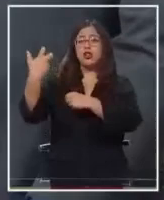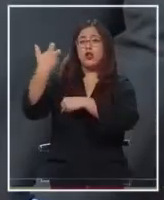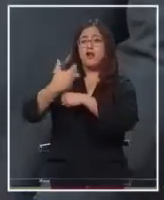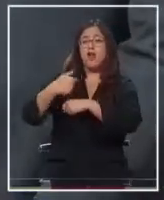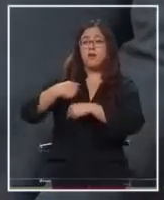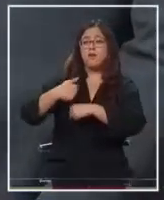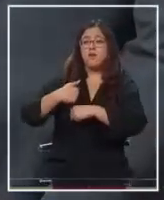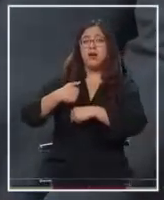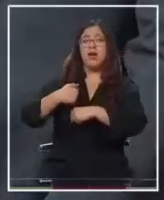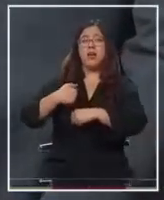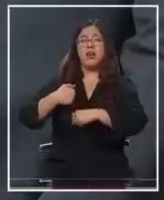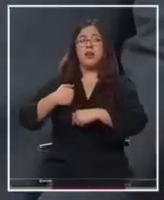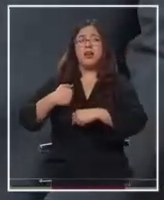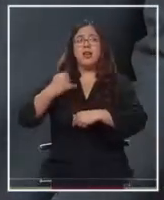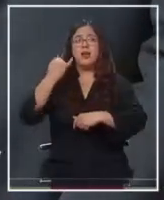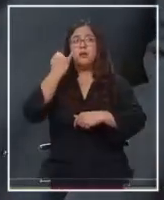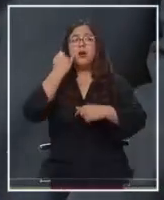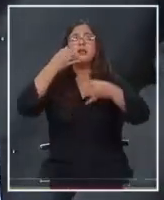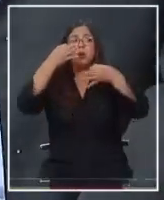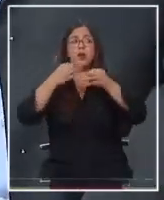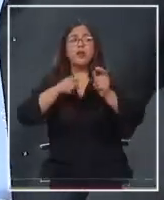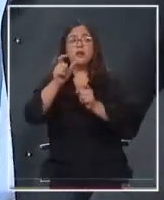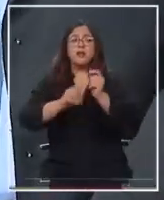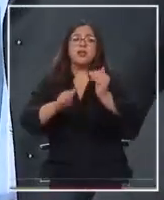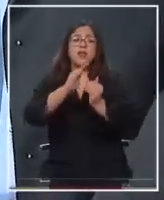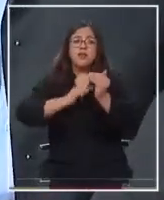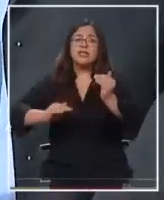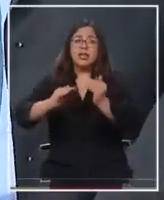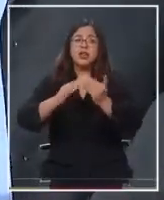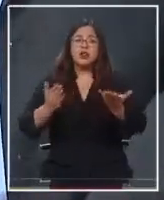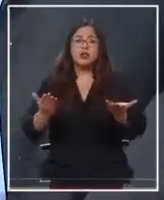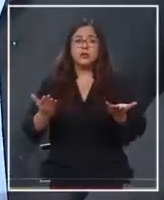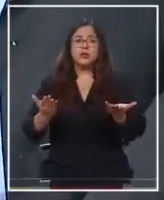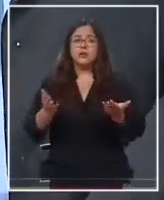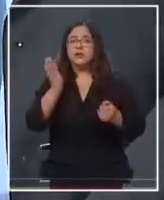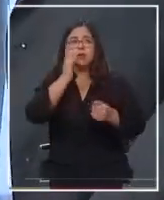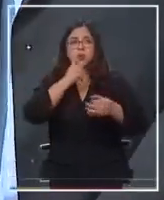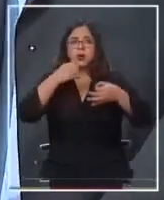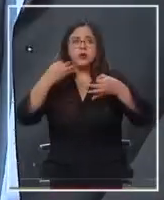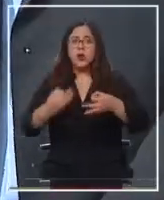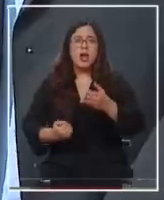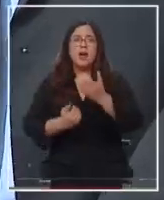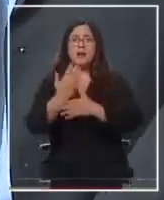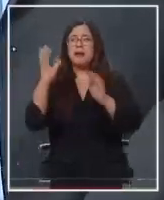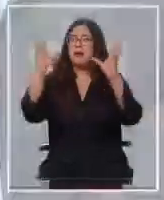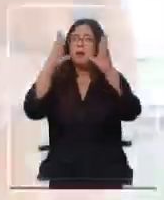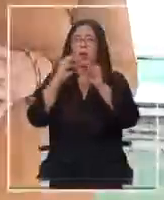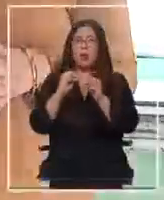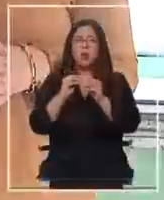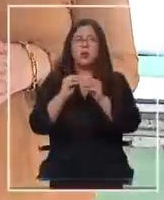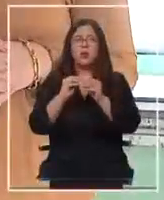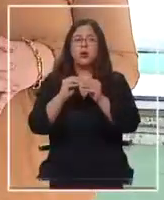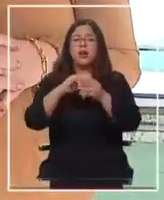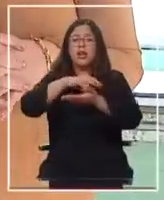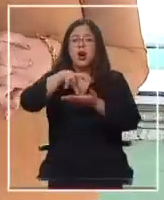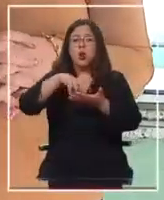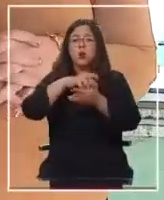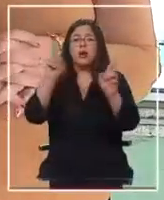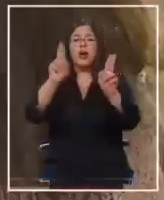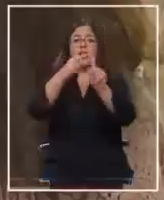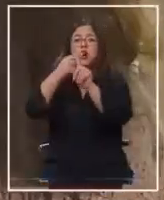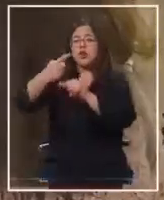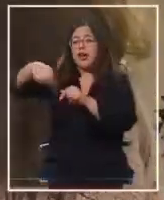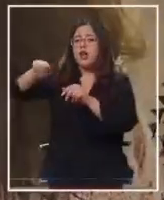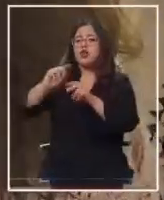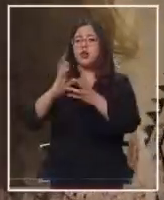afuera y por la misma inseguridad que viven los vecinos. Pues. No hay seguridad, la mañana está oscuro. En Recoleta están en